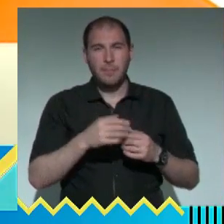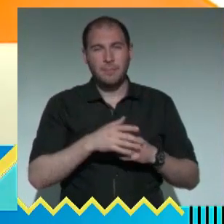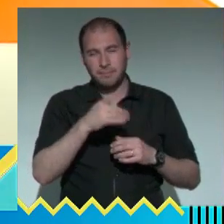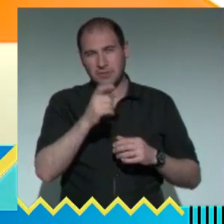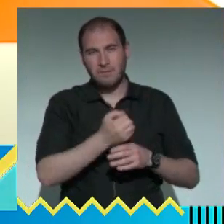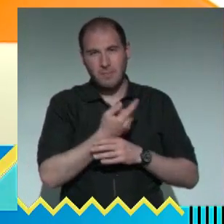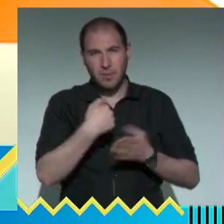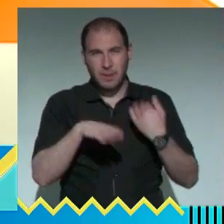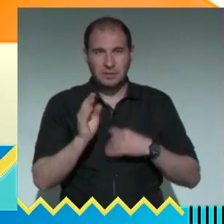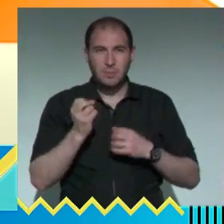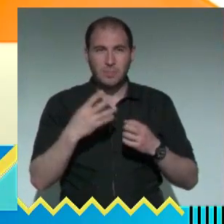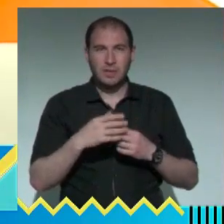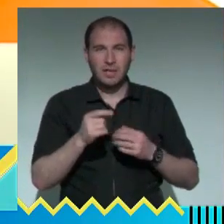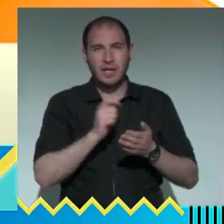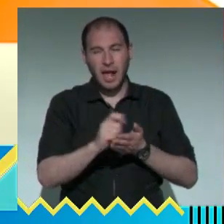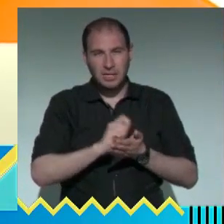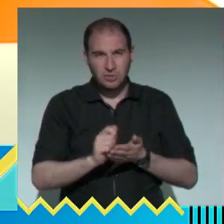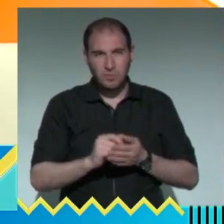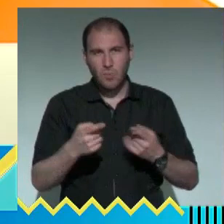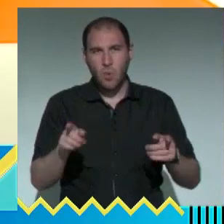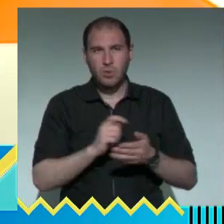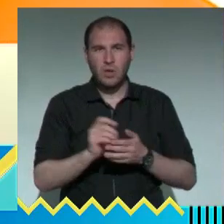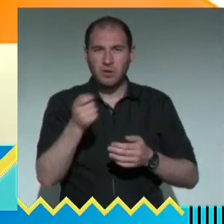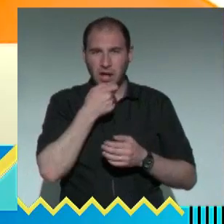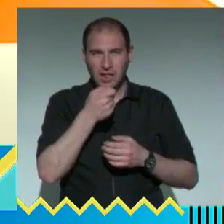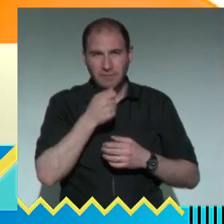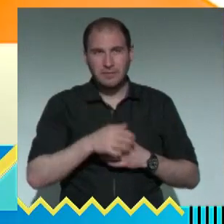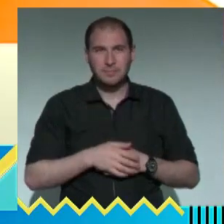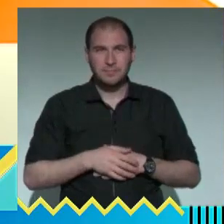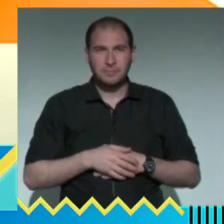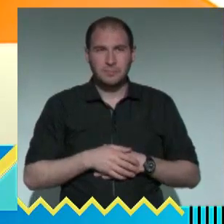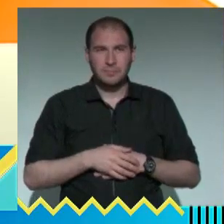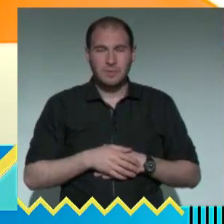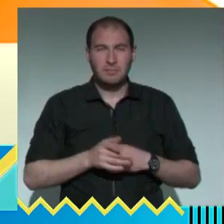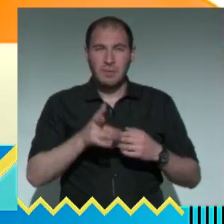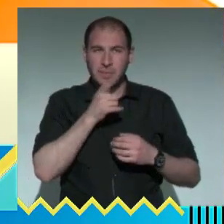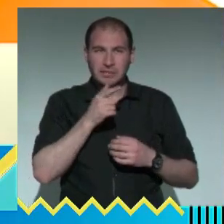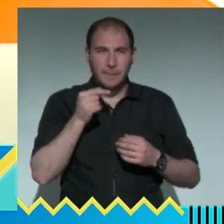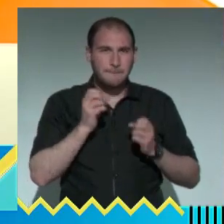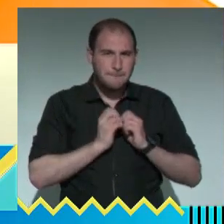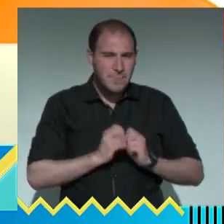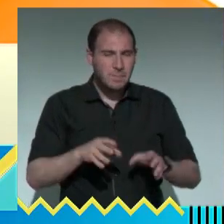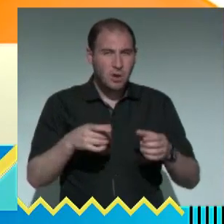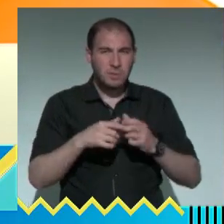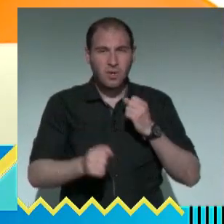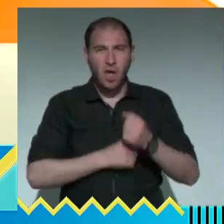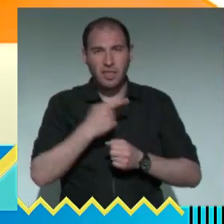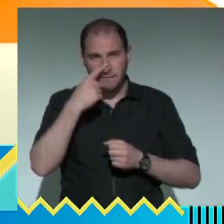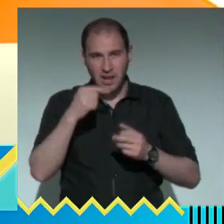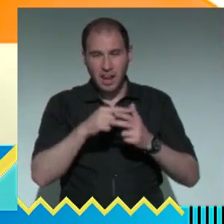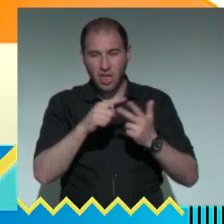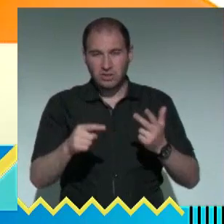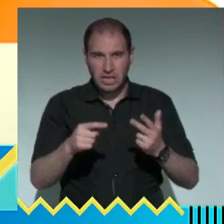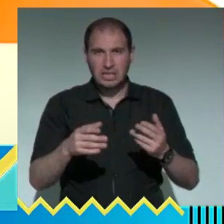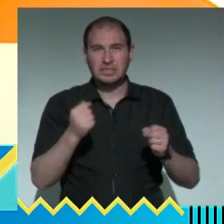así decirlo, porque, qué sé yo, componía las letras, o la mayoría de las letras, o cantaba. Me parece que desde el principio de la banda hasta el final, los tres